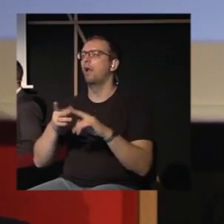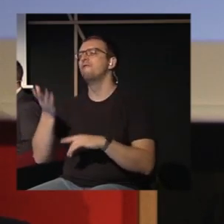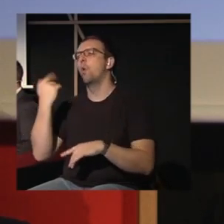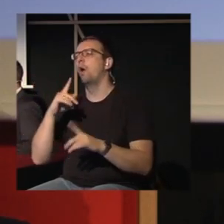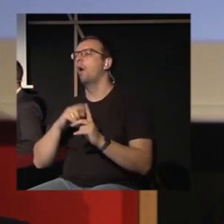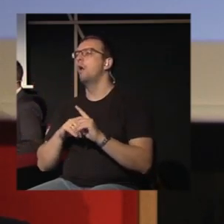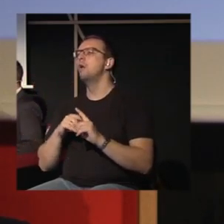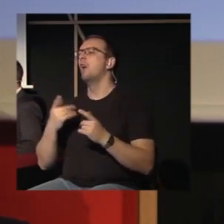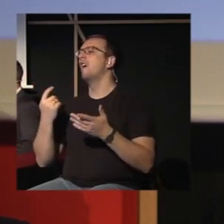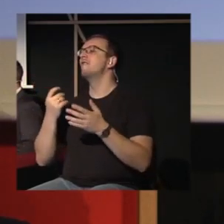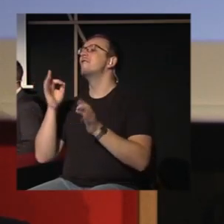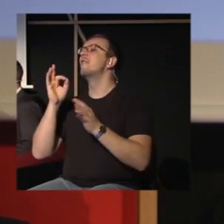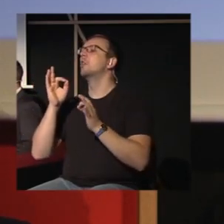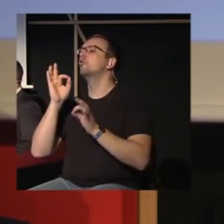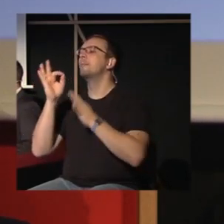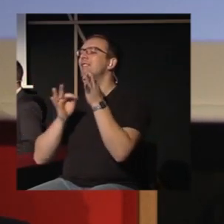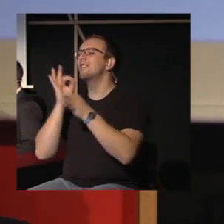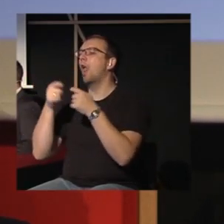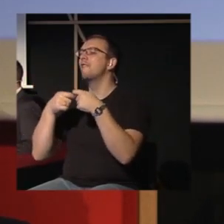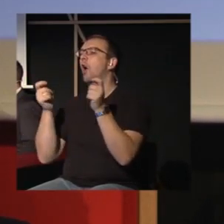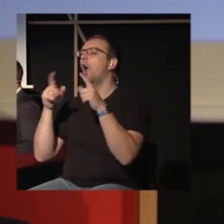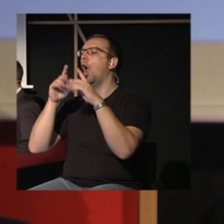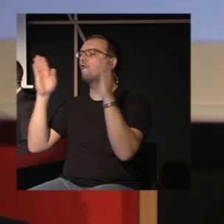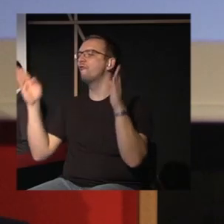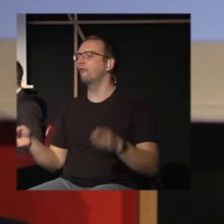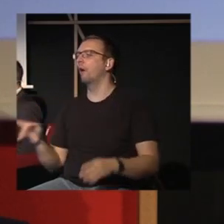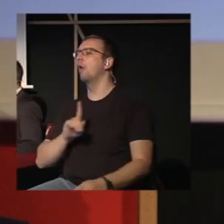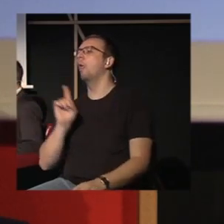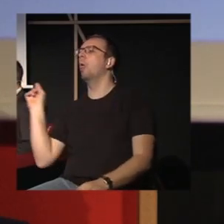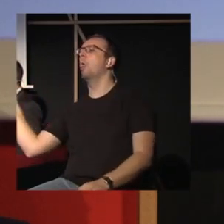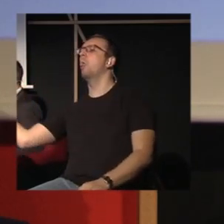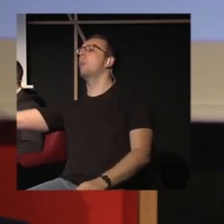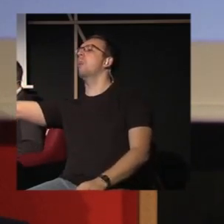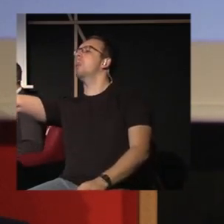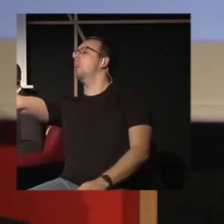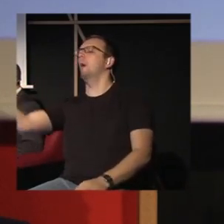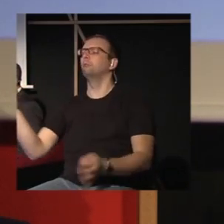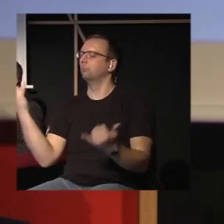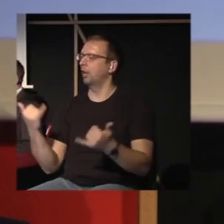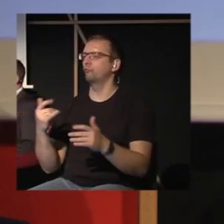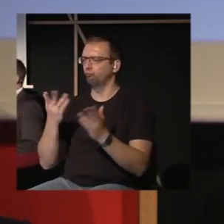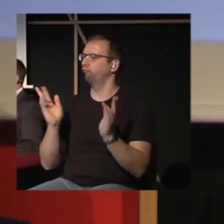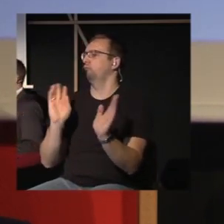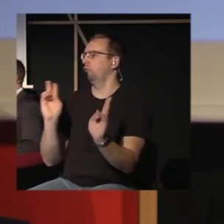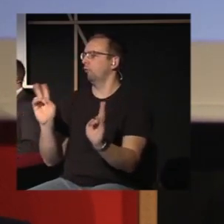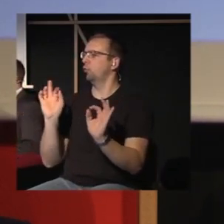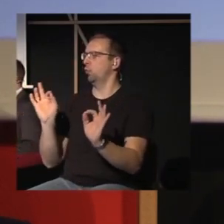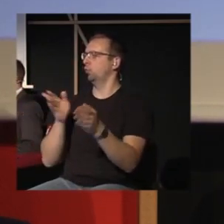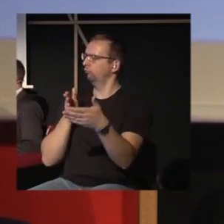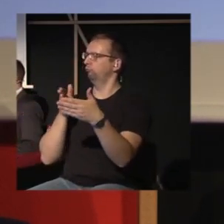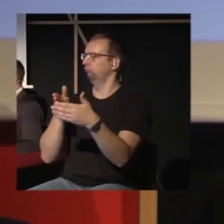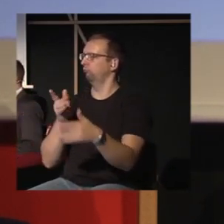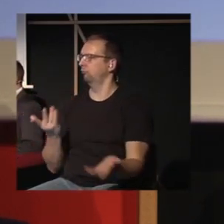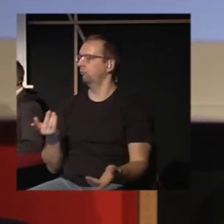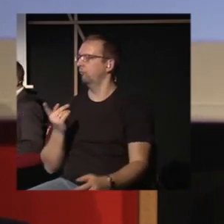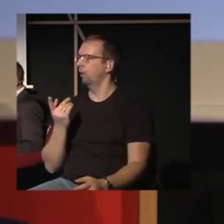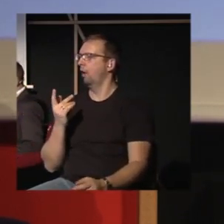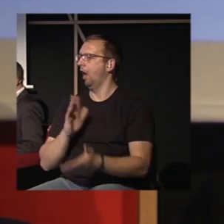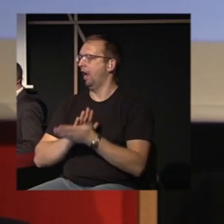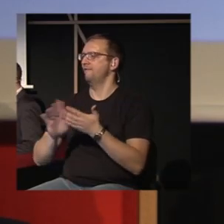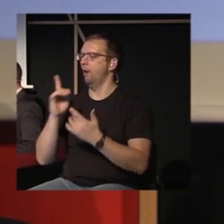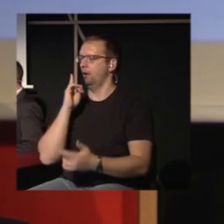Y también en el parking exterior lo hemos asfaltado para que sea también mucho más fácil el poder bajarse del coche